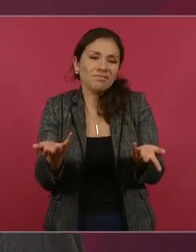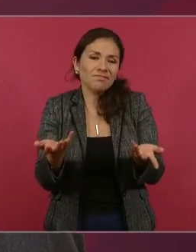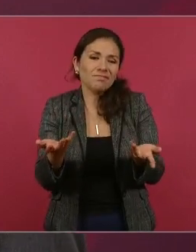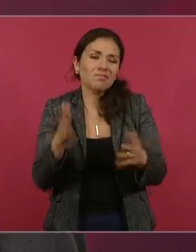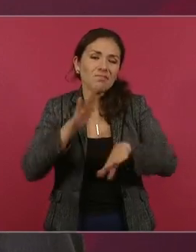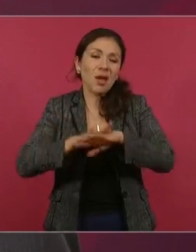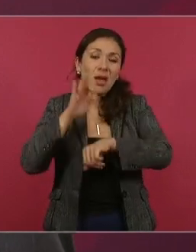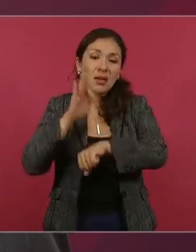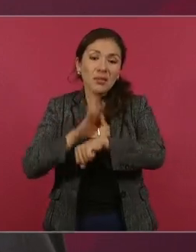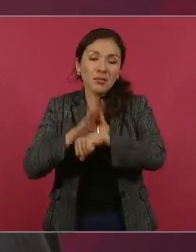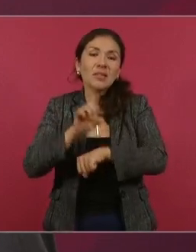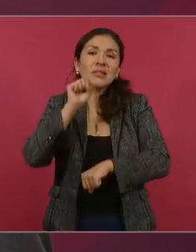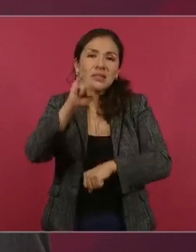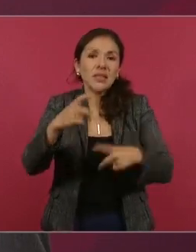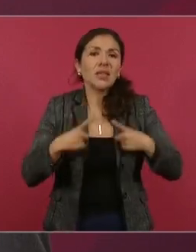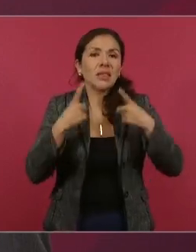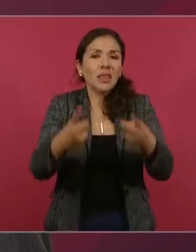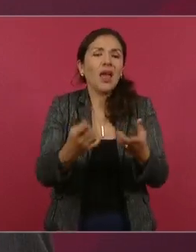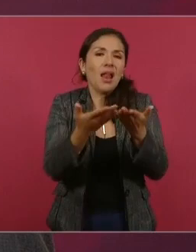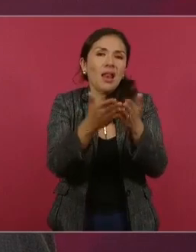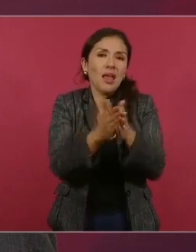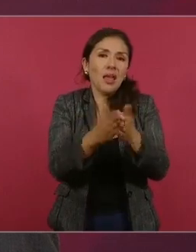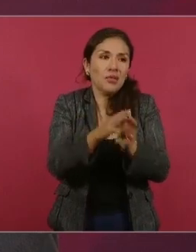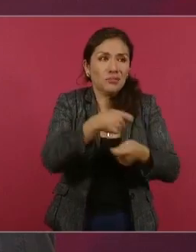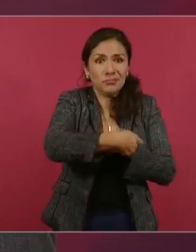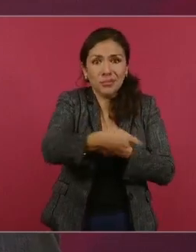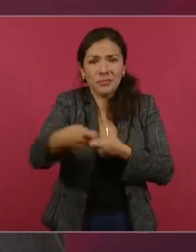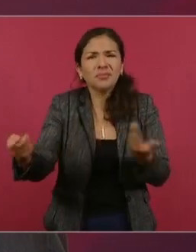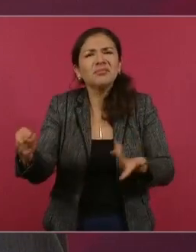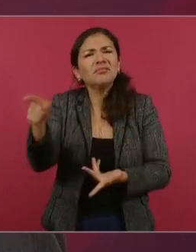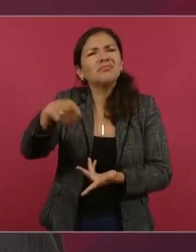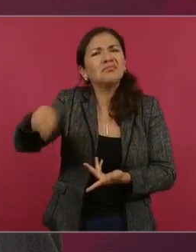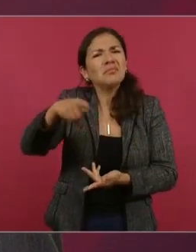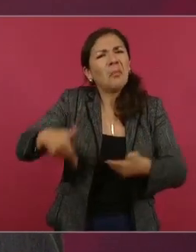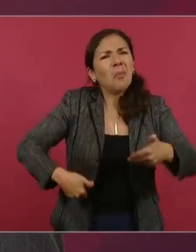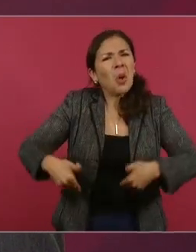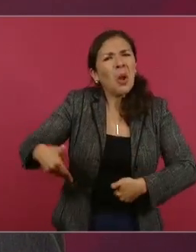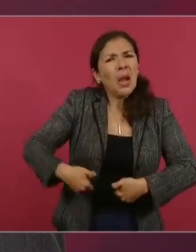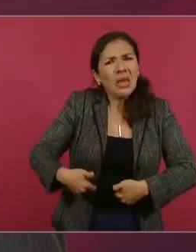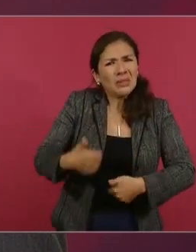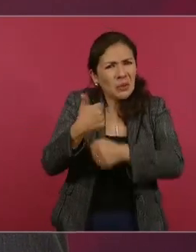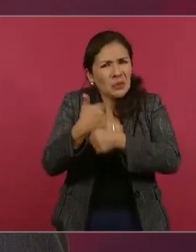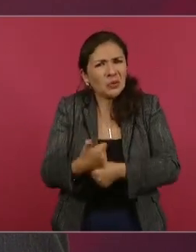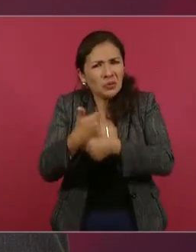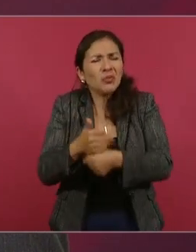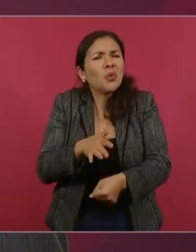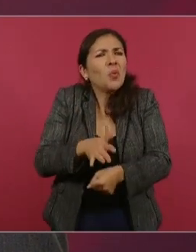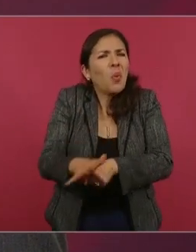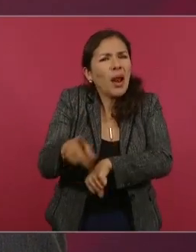a favor de que se distribuyan los libros. ¿En qué les afecta?